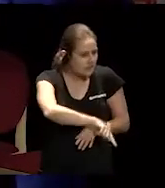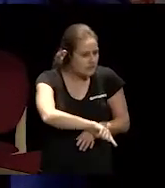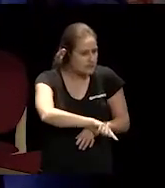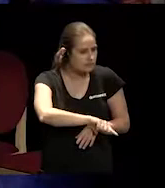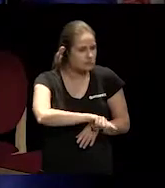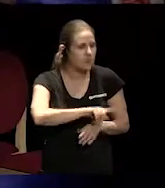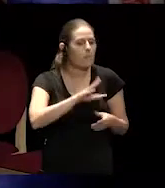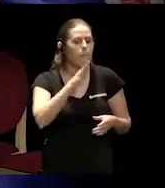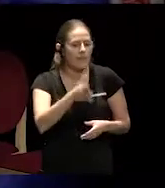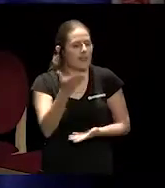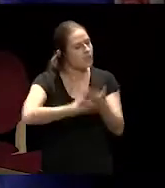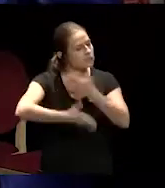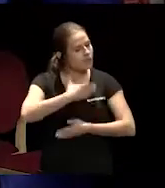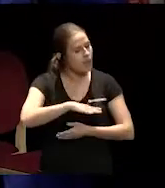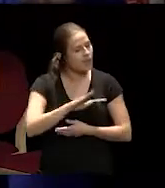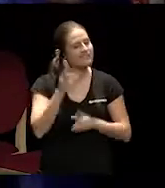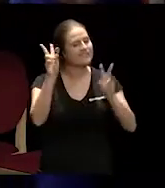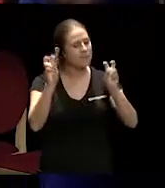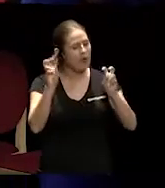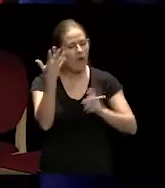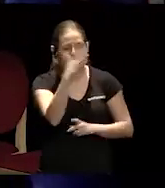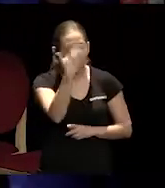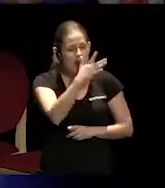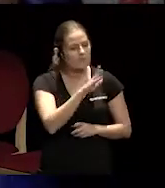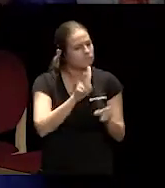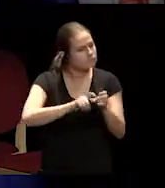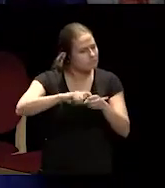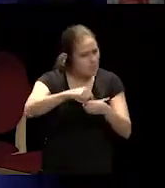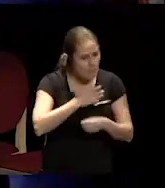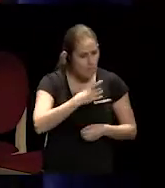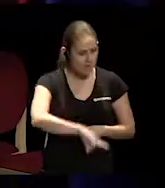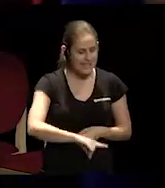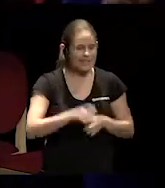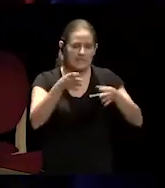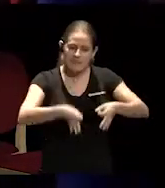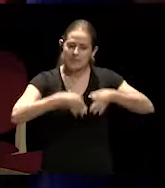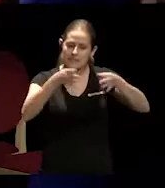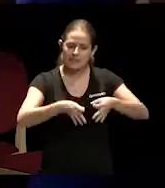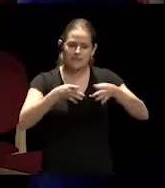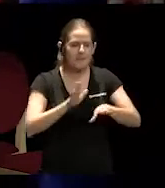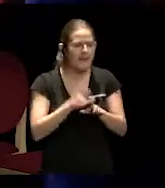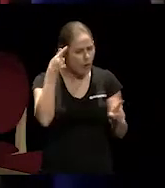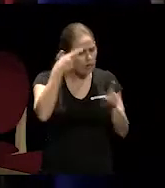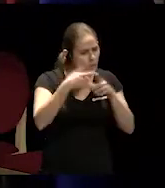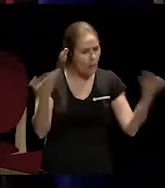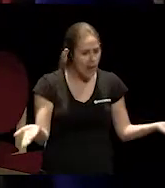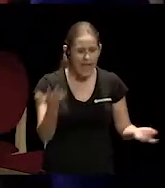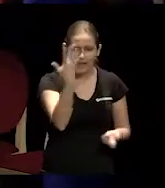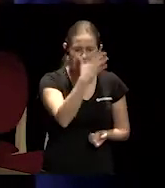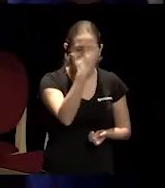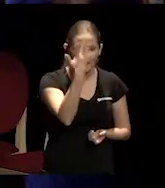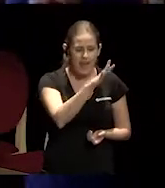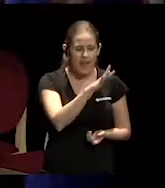los discapacitados podían participar en los carnavales. Pero siempre, y subrayo el concepto de ofrecer un carnaval de